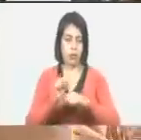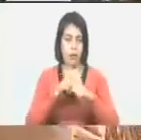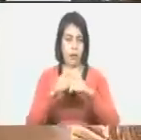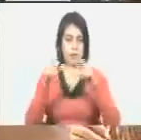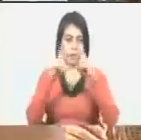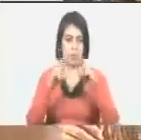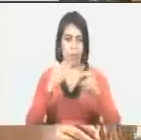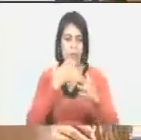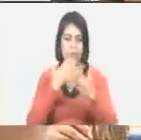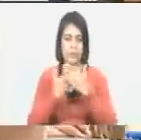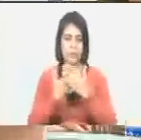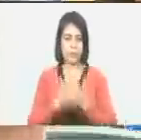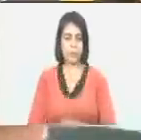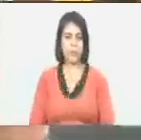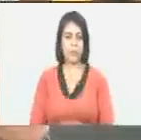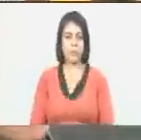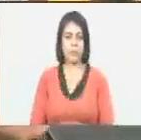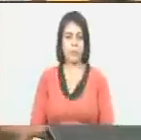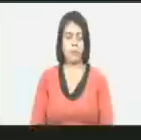investigación. Muchas gracias.